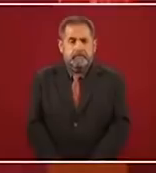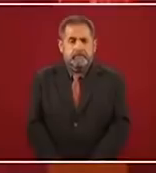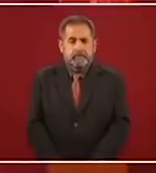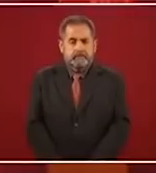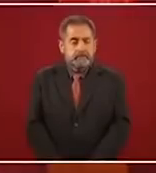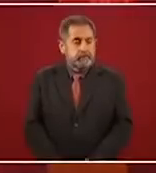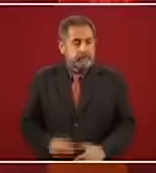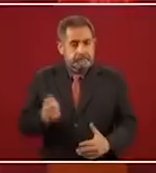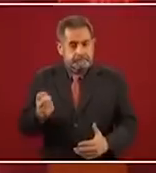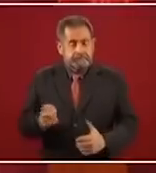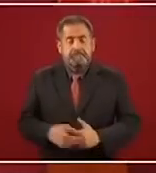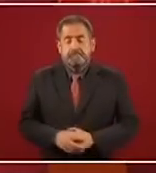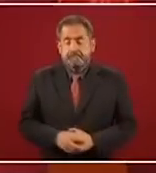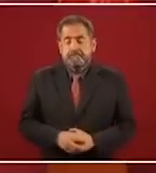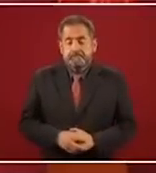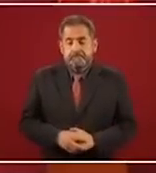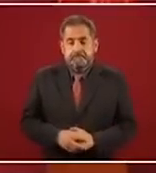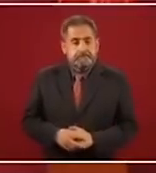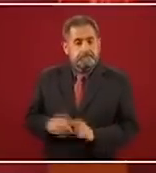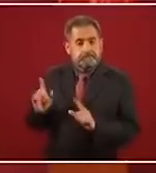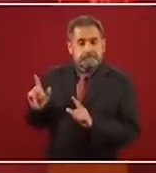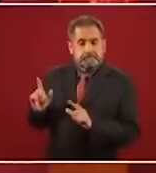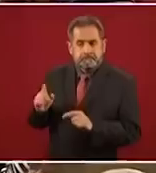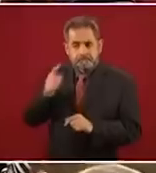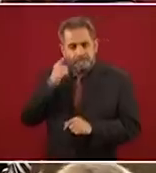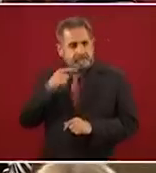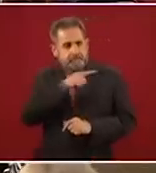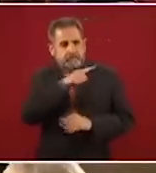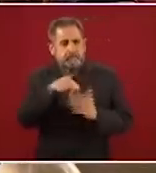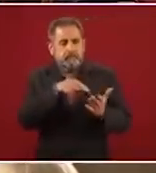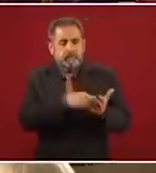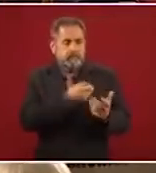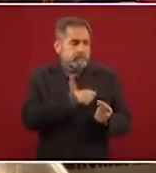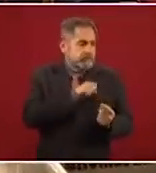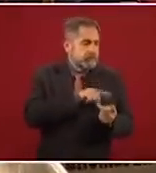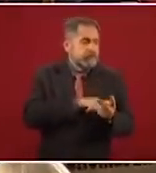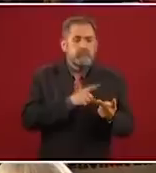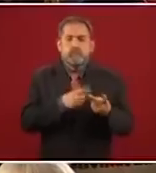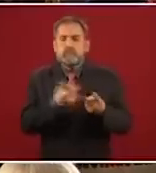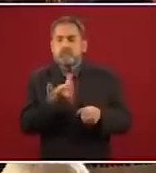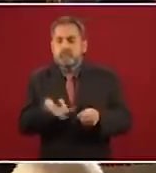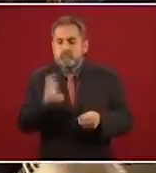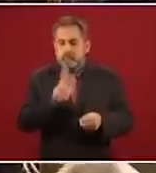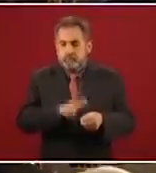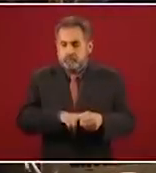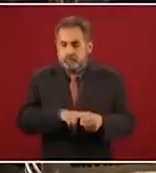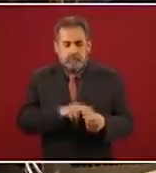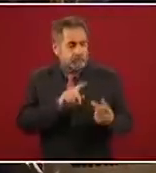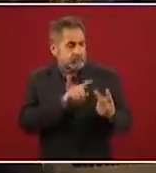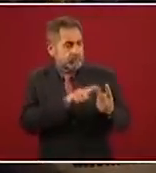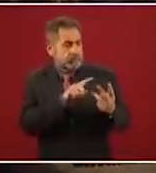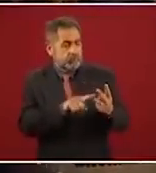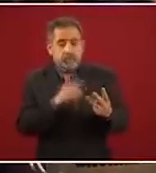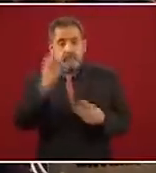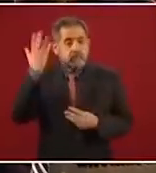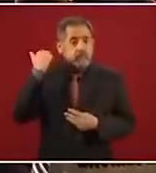Es que los centros de salud, los hospitales, se